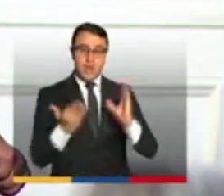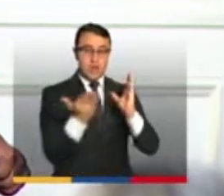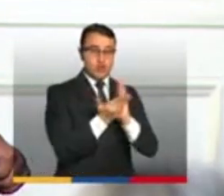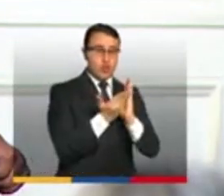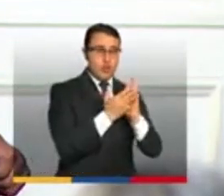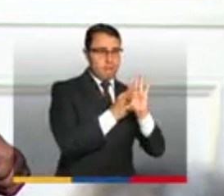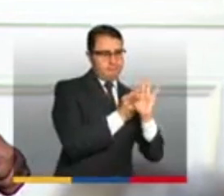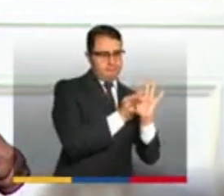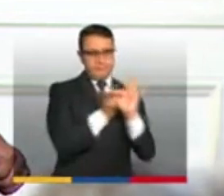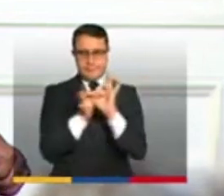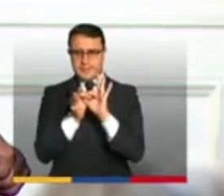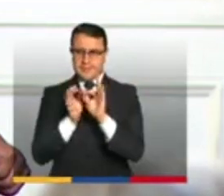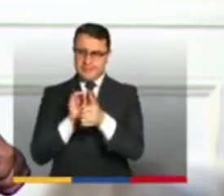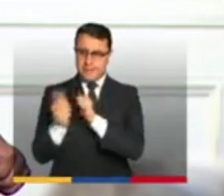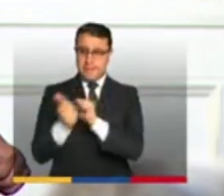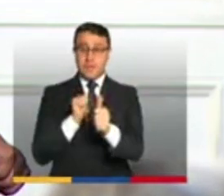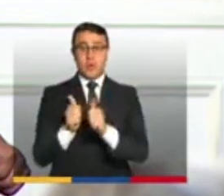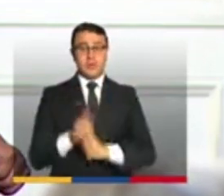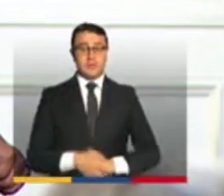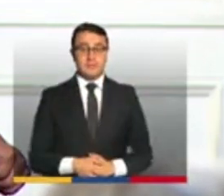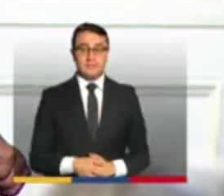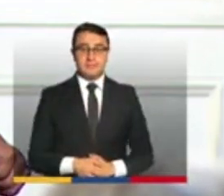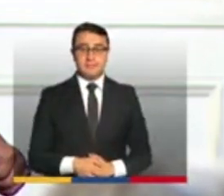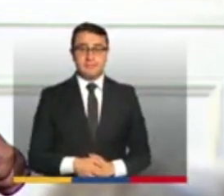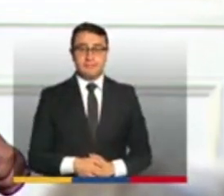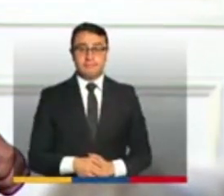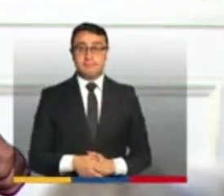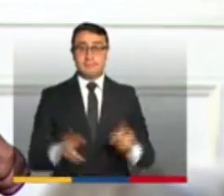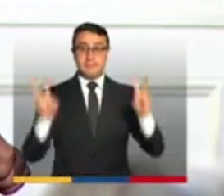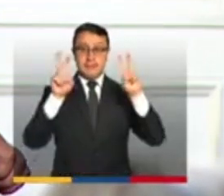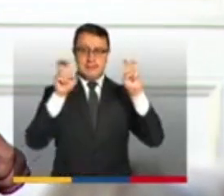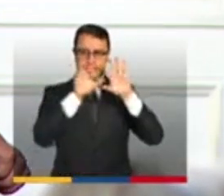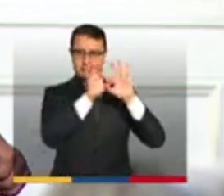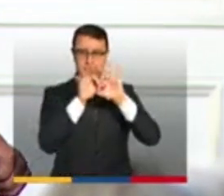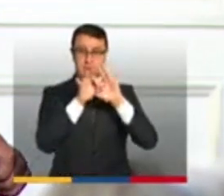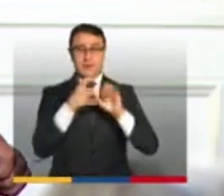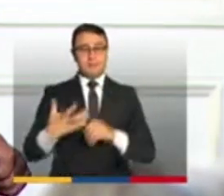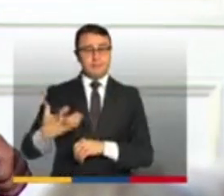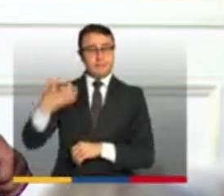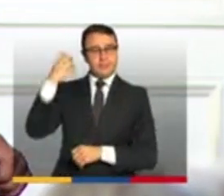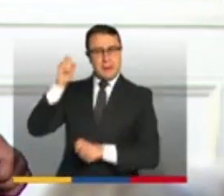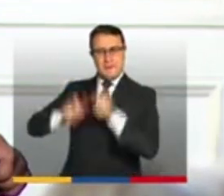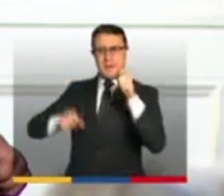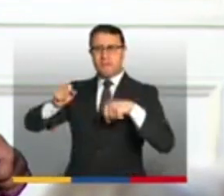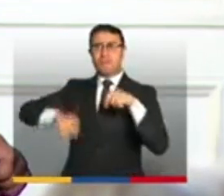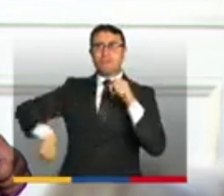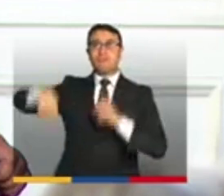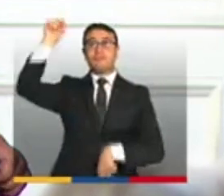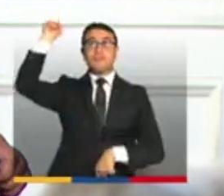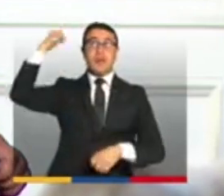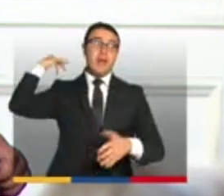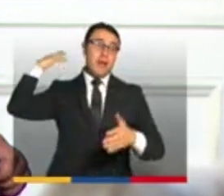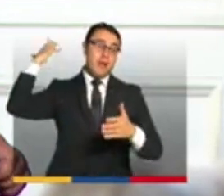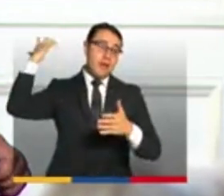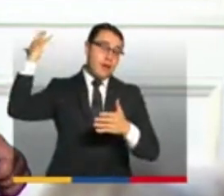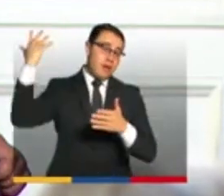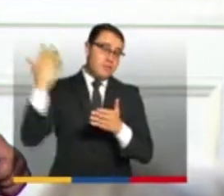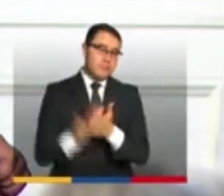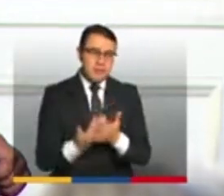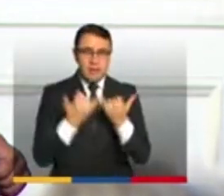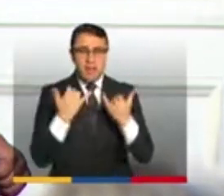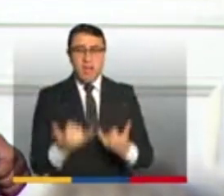esos dos temas. Muchos de nuestros deportistas, glorias viejas, andan por las calles a veces